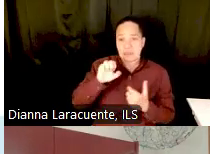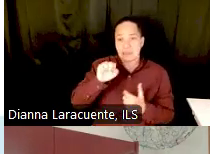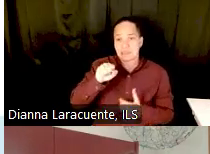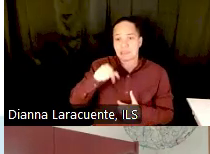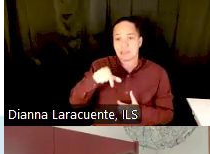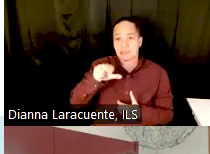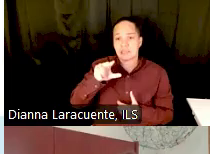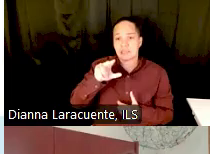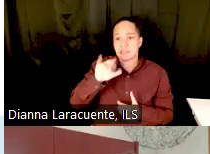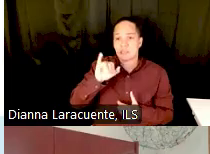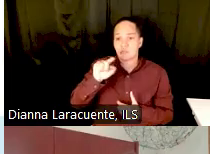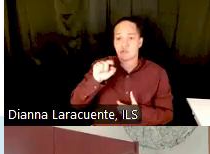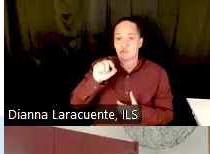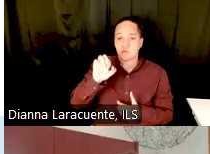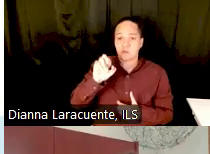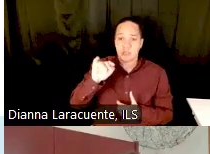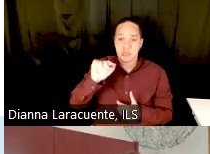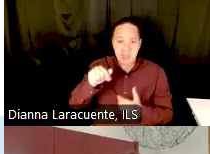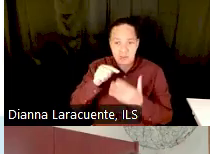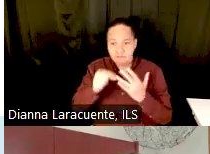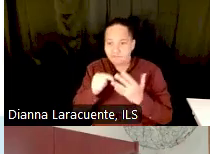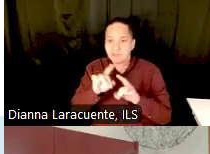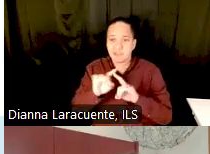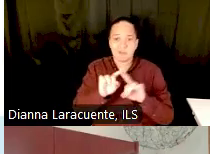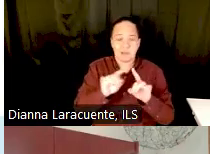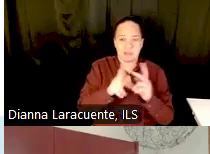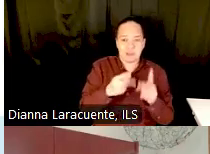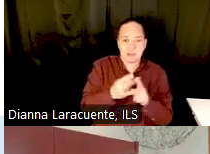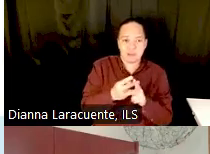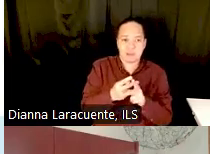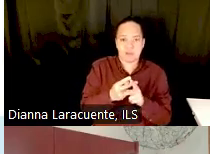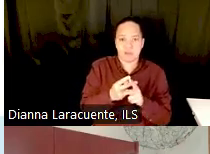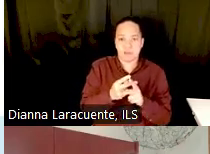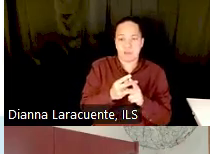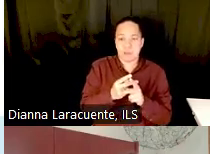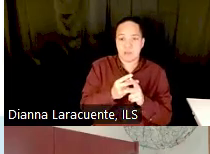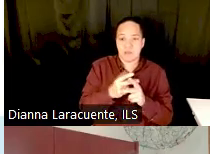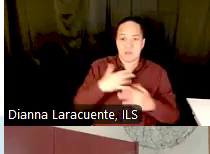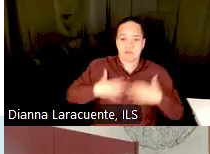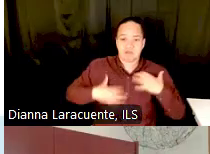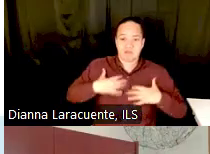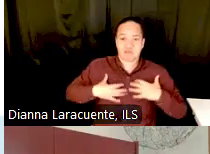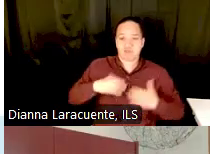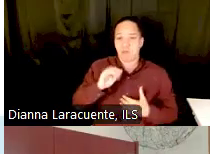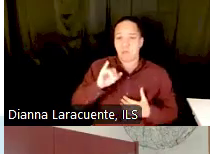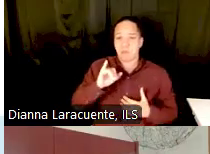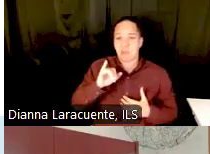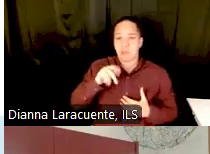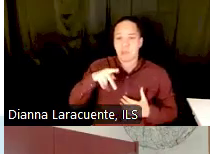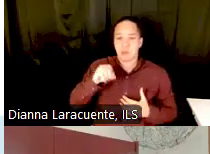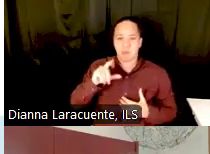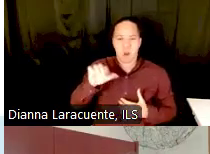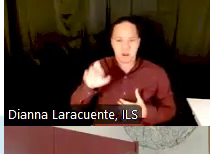esquizoafectivos en sus diferentes tipos, unipolar o bipolar, van a